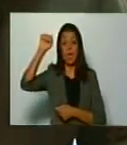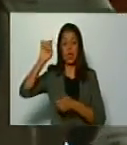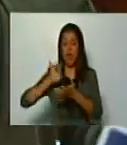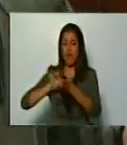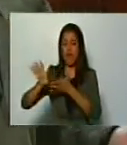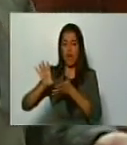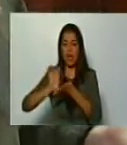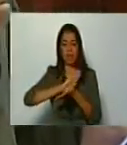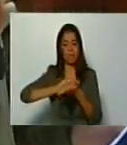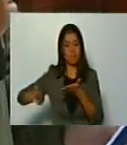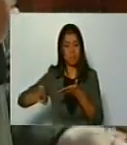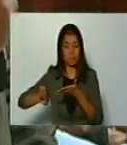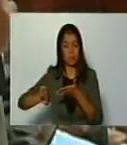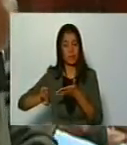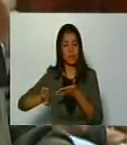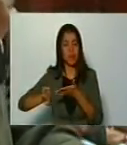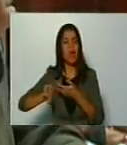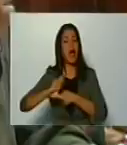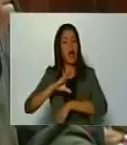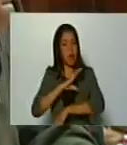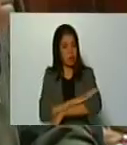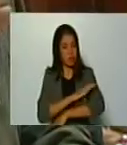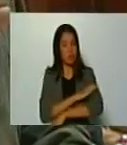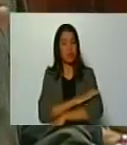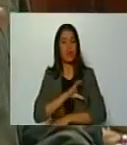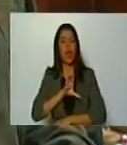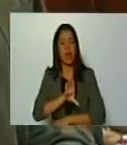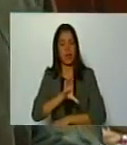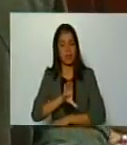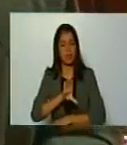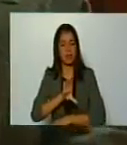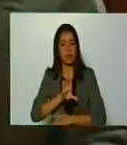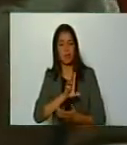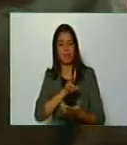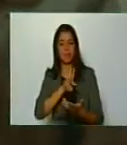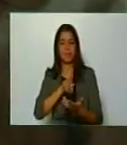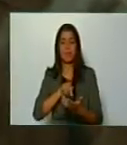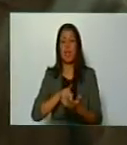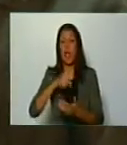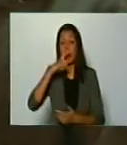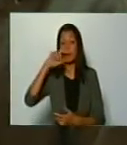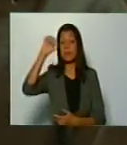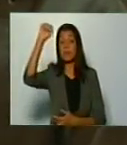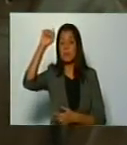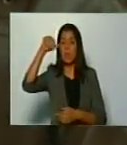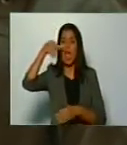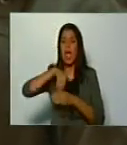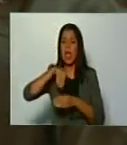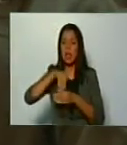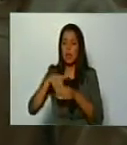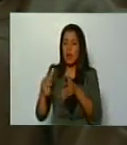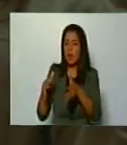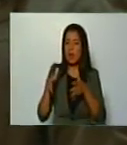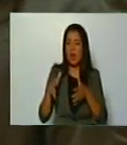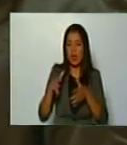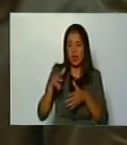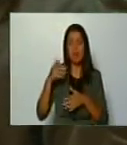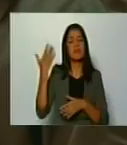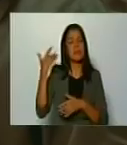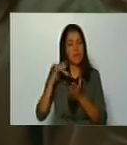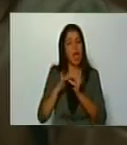no lo hicieron ellos desde el primer momento que Nicolás ganó la presidencia en aquel mes de